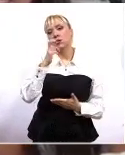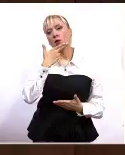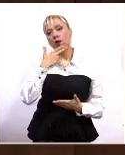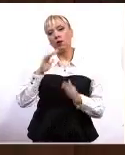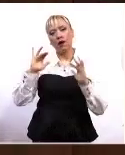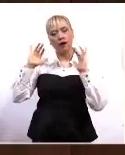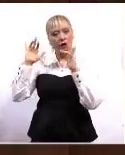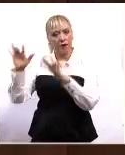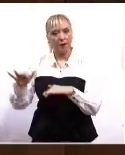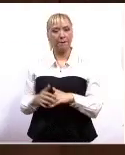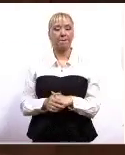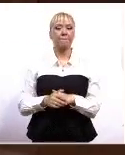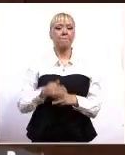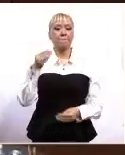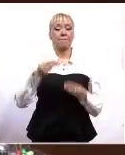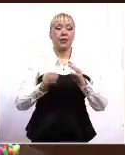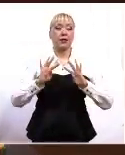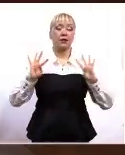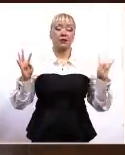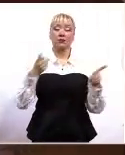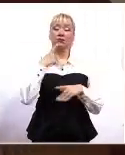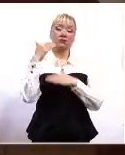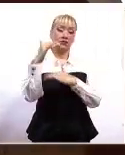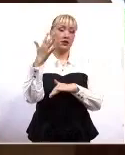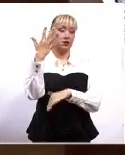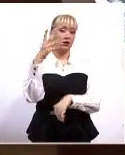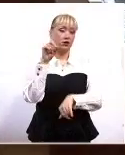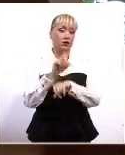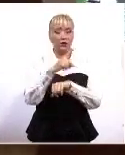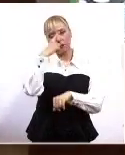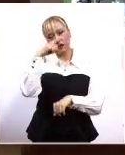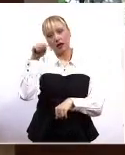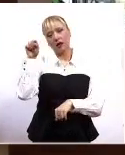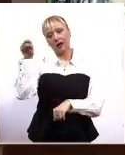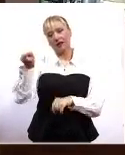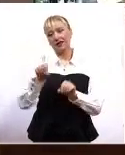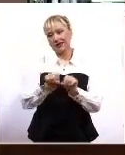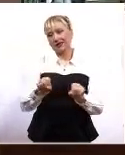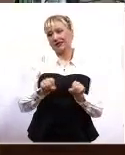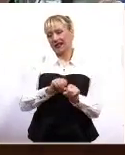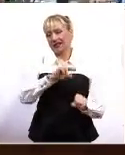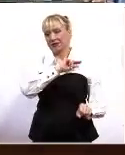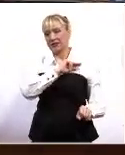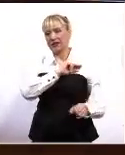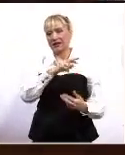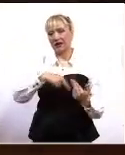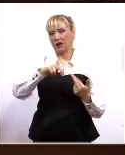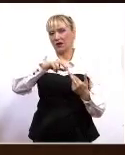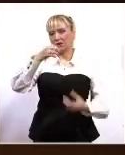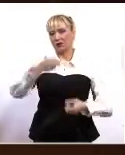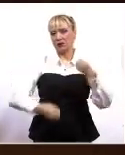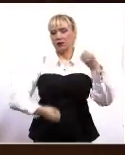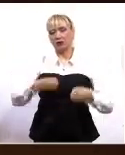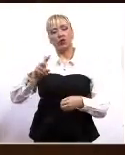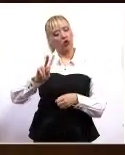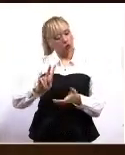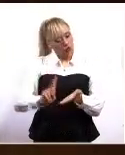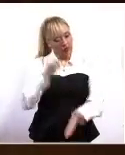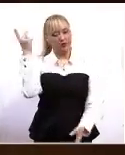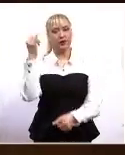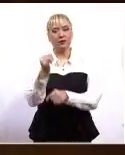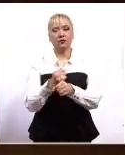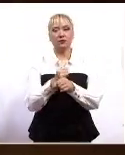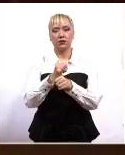Chihuahua. Los magistrados establecieron un plazo de 5 días para que la Sala Regional Especializada investigue de nueva cuenta si dicho